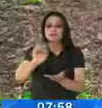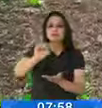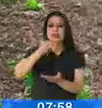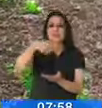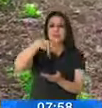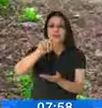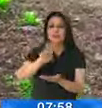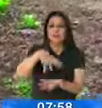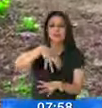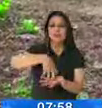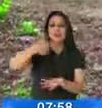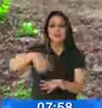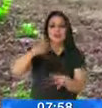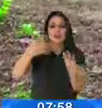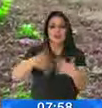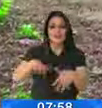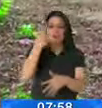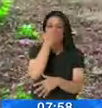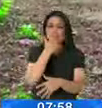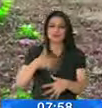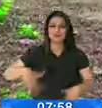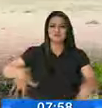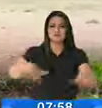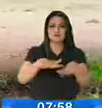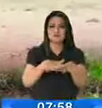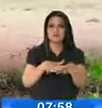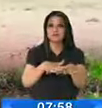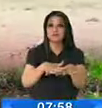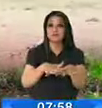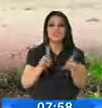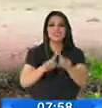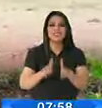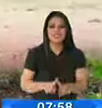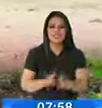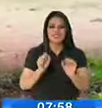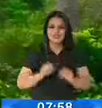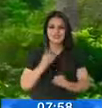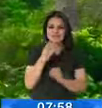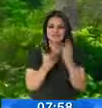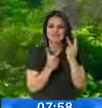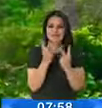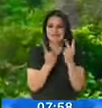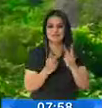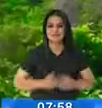de la provincia de Loja. Un paraíso lleno de bondades al alcance de todos.